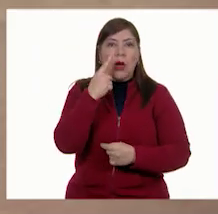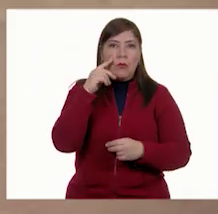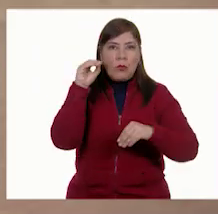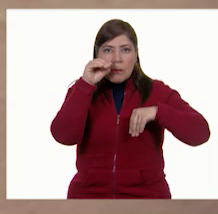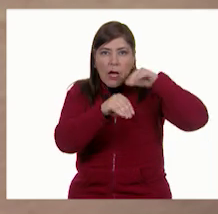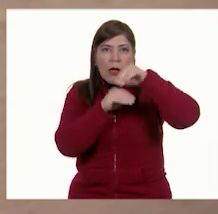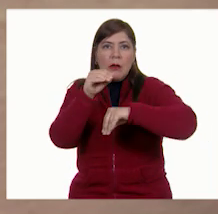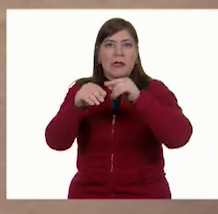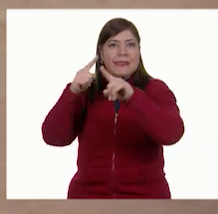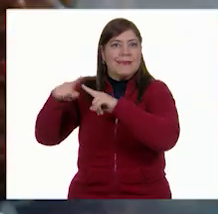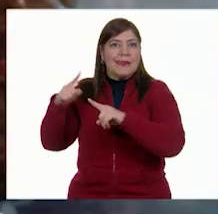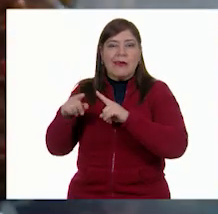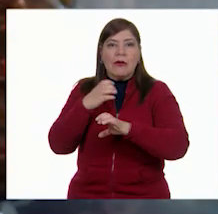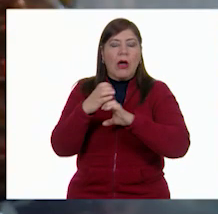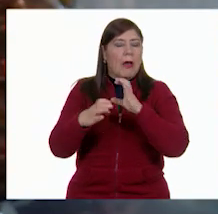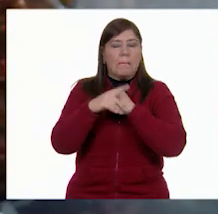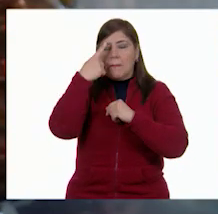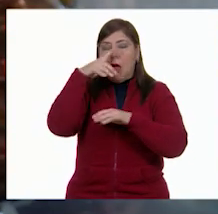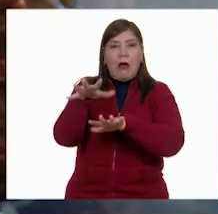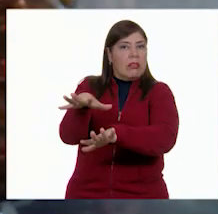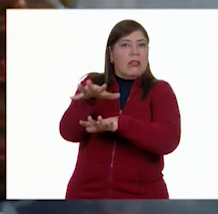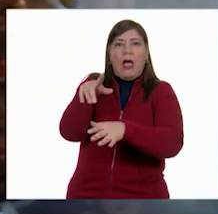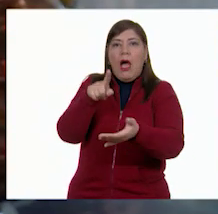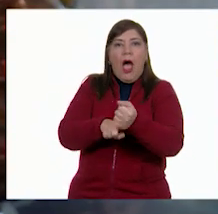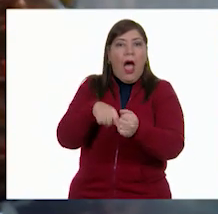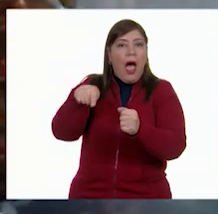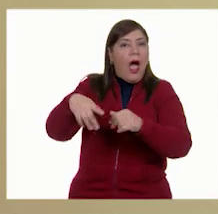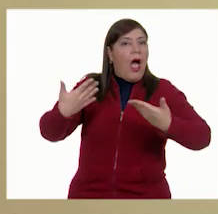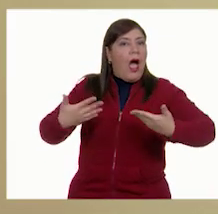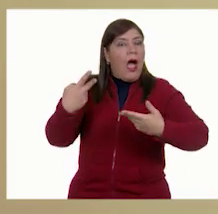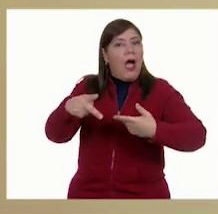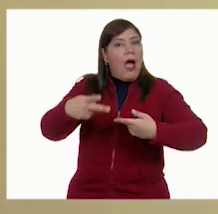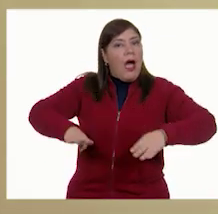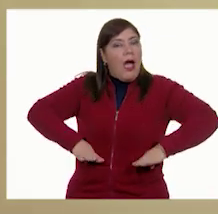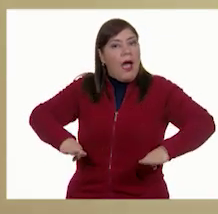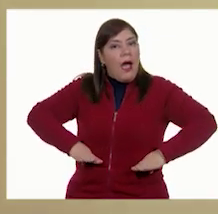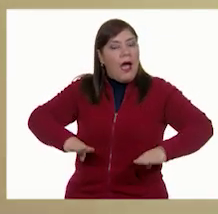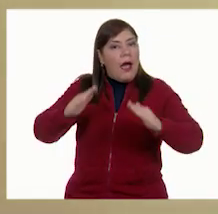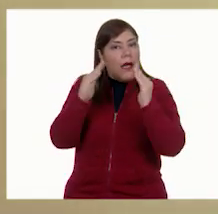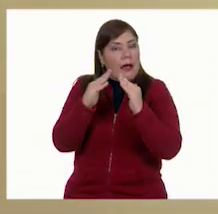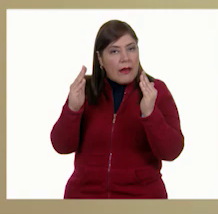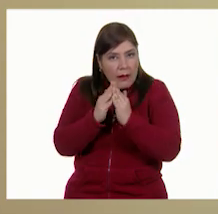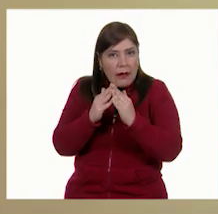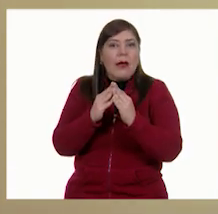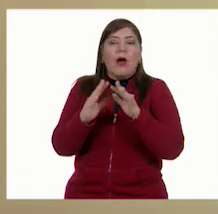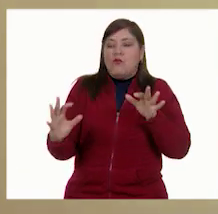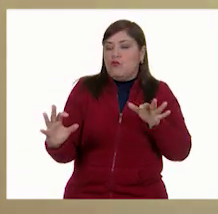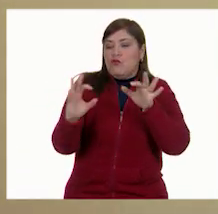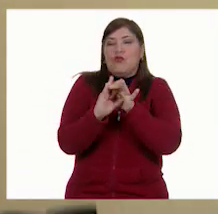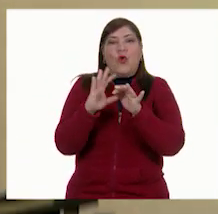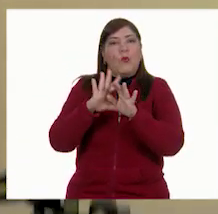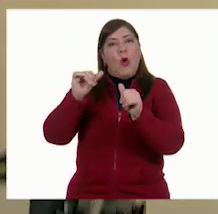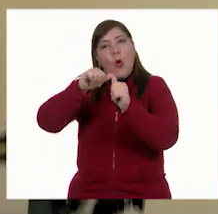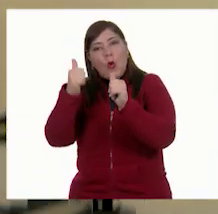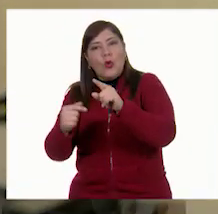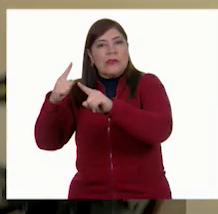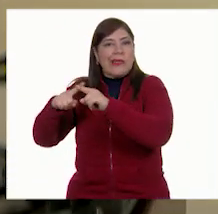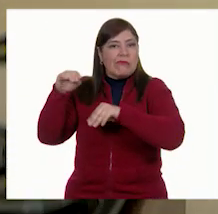sido colocados para destacar características de la casa en relación con las creaciones de otros artistas.